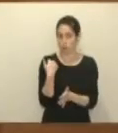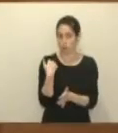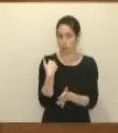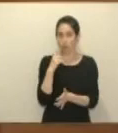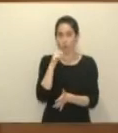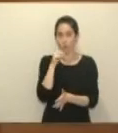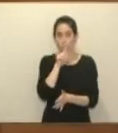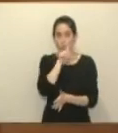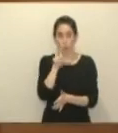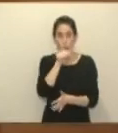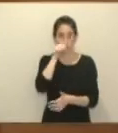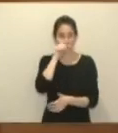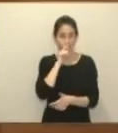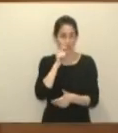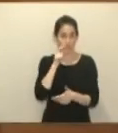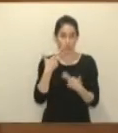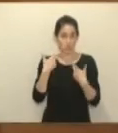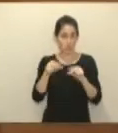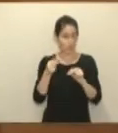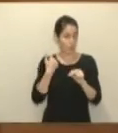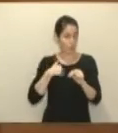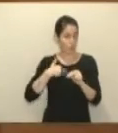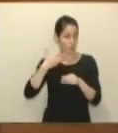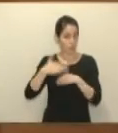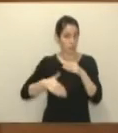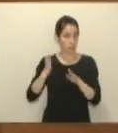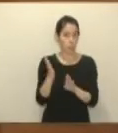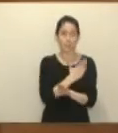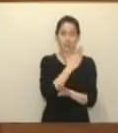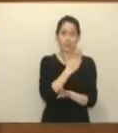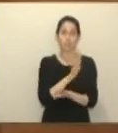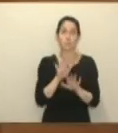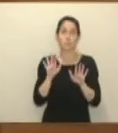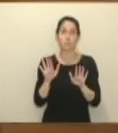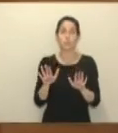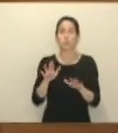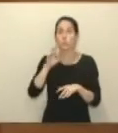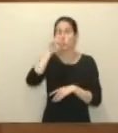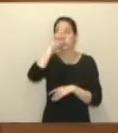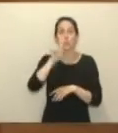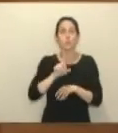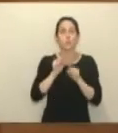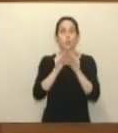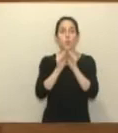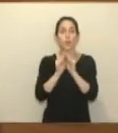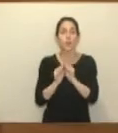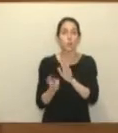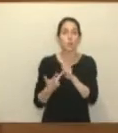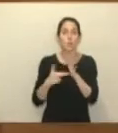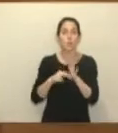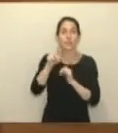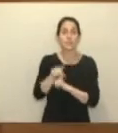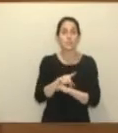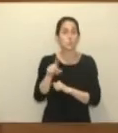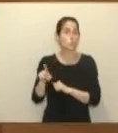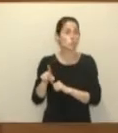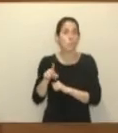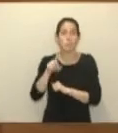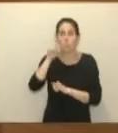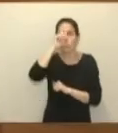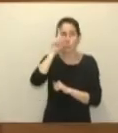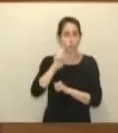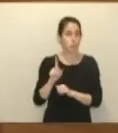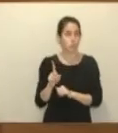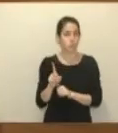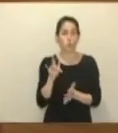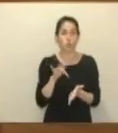mes de julio de este año y, sin embargo, no tenemos noticias de que se haya elaborado ese plan. En el